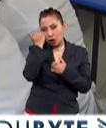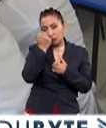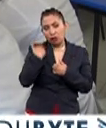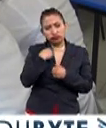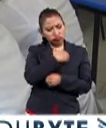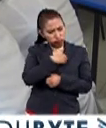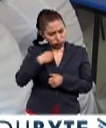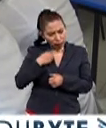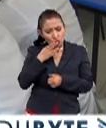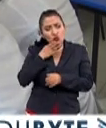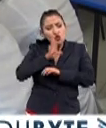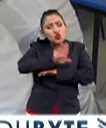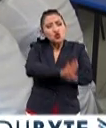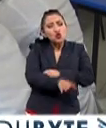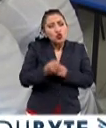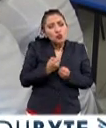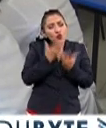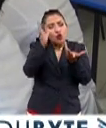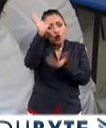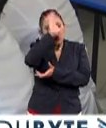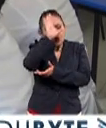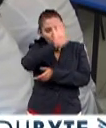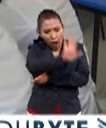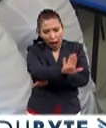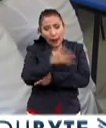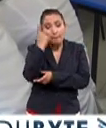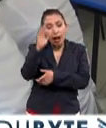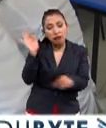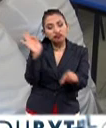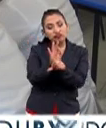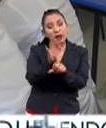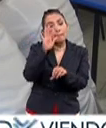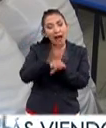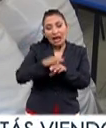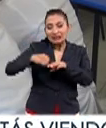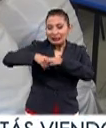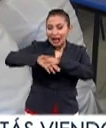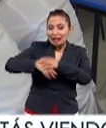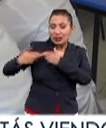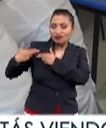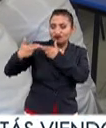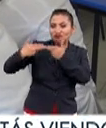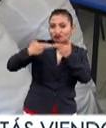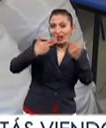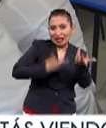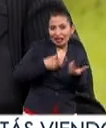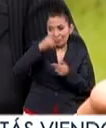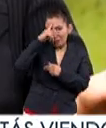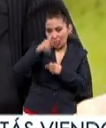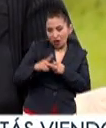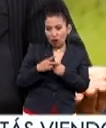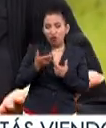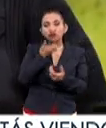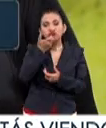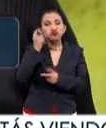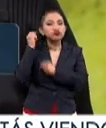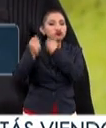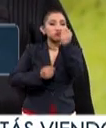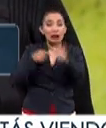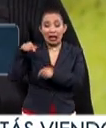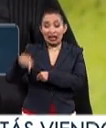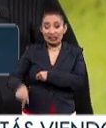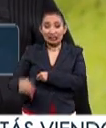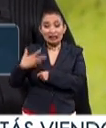se comprometen a preservar las expresiones culturales para fortalecer las raíces y tradiciones del país. El Estado, al